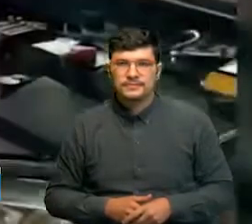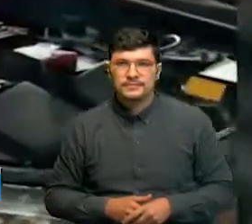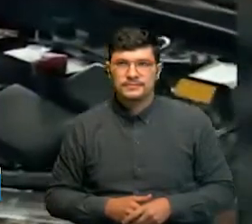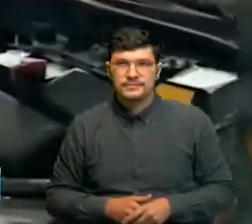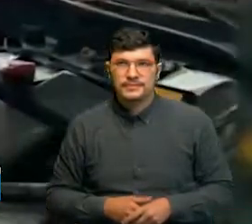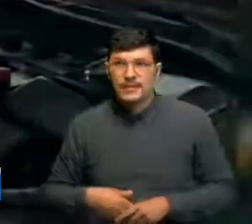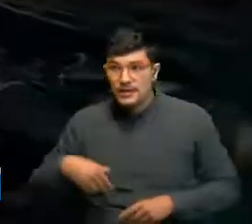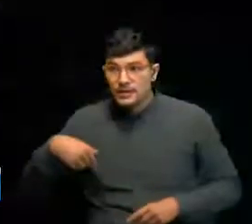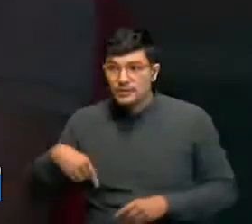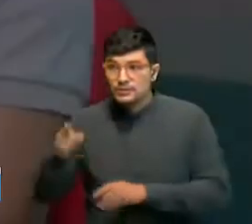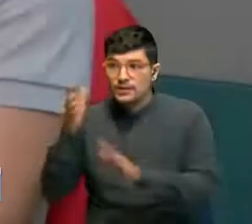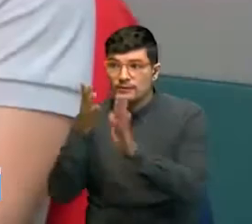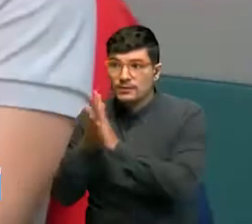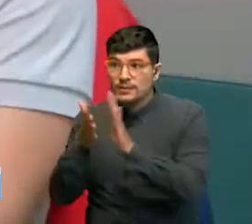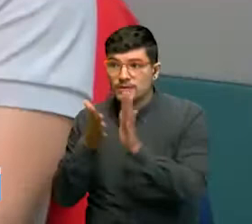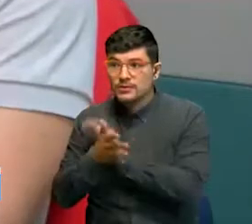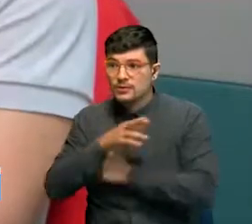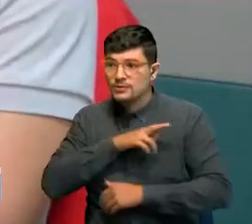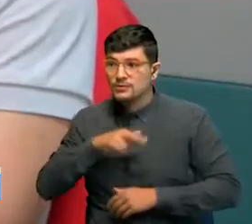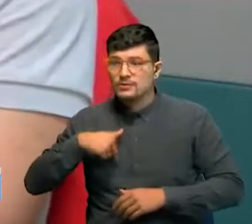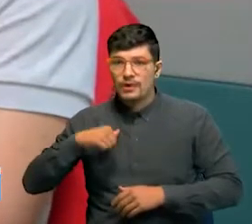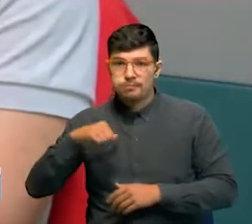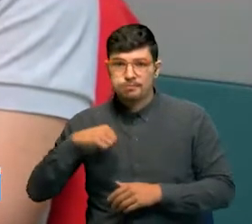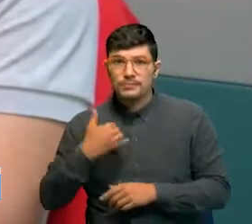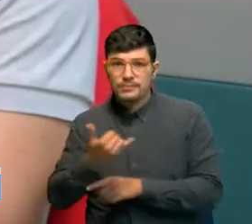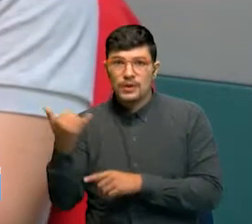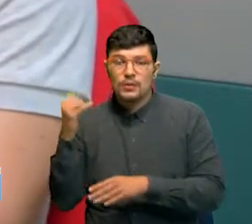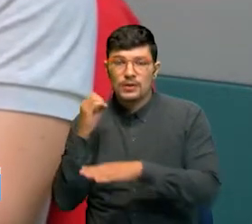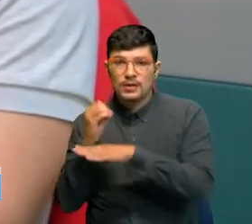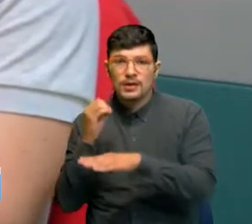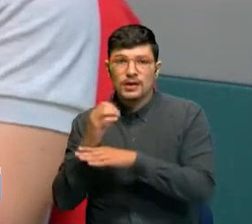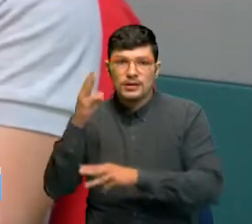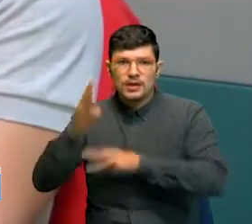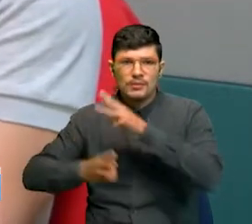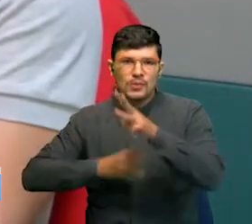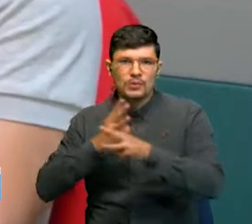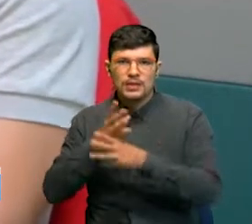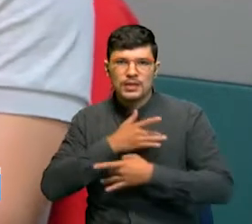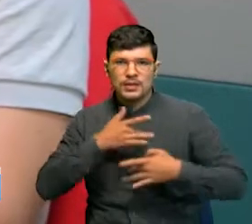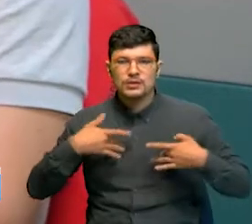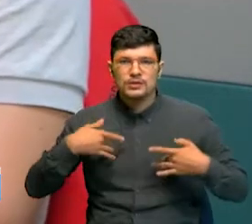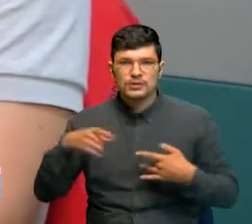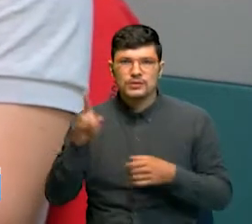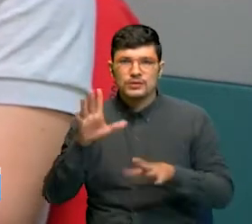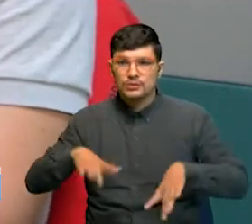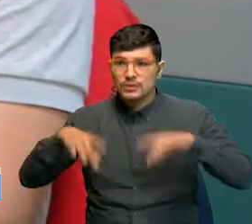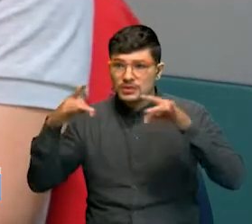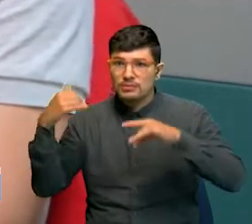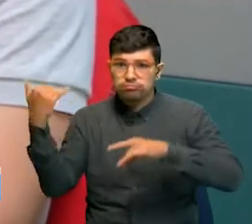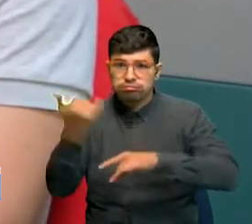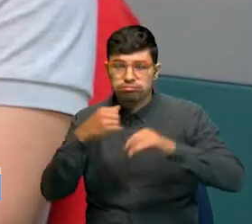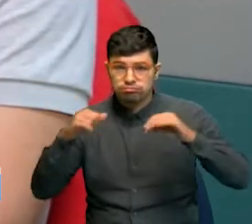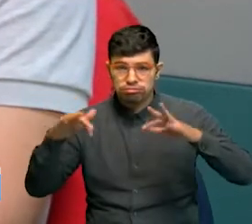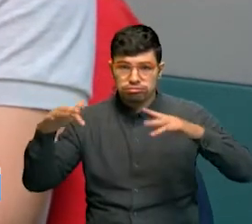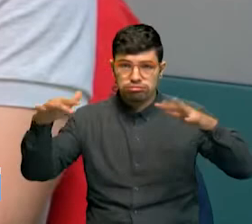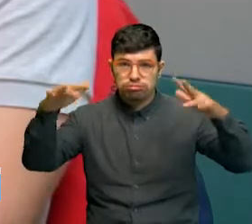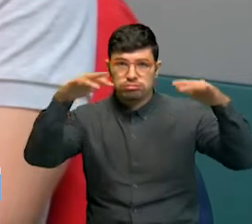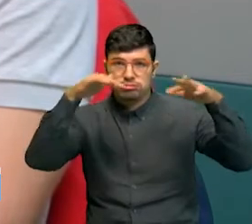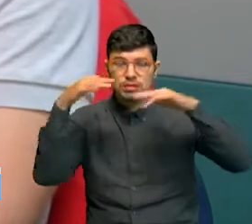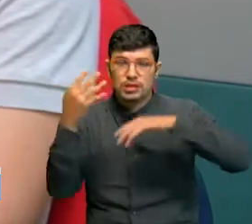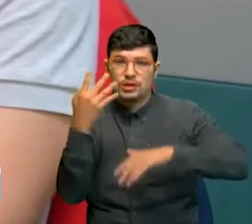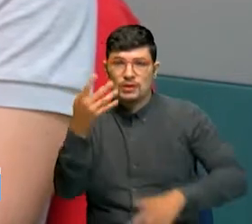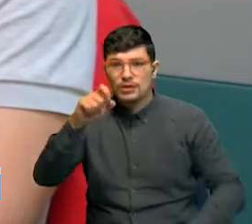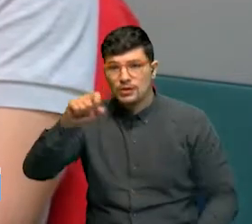La información que tenemos de la Organización Mundial de la Salud nos dice que esas sustancias allí que están en la atmósfera están causando 4.2 millones